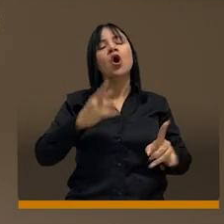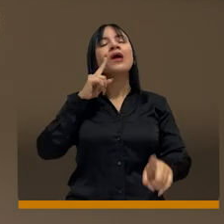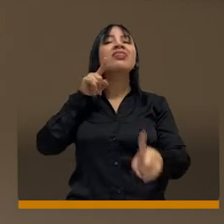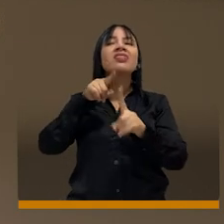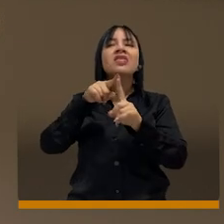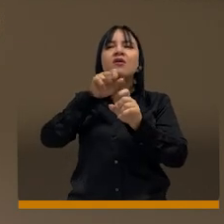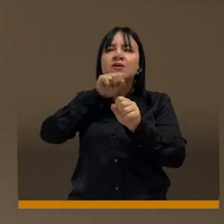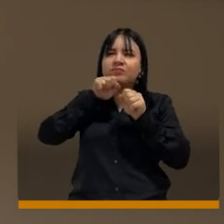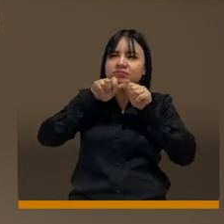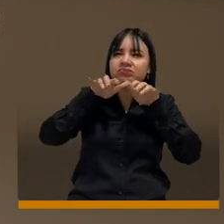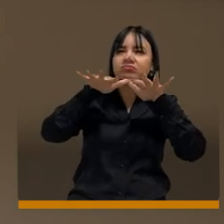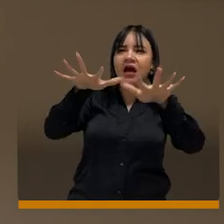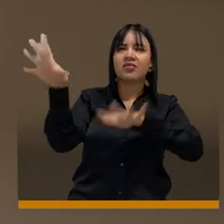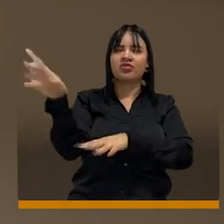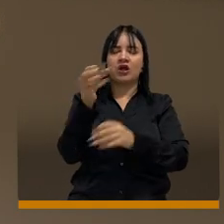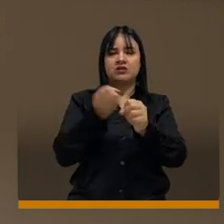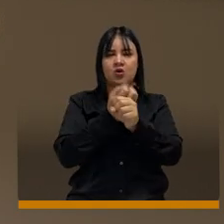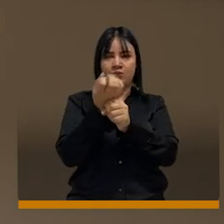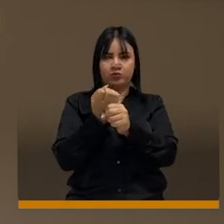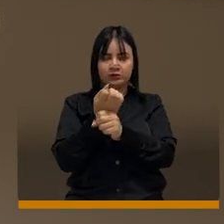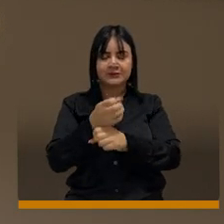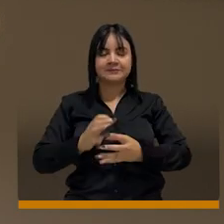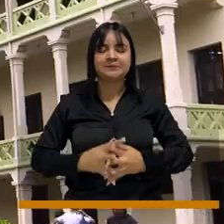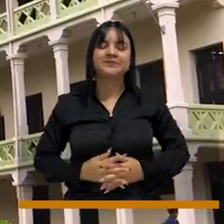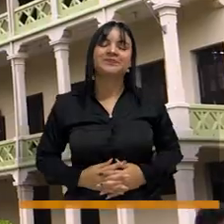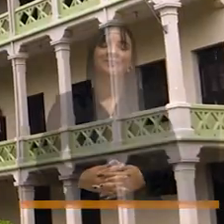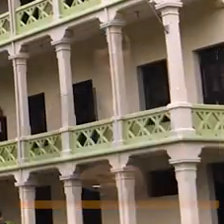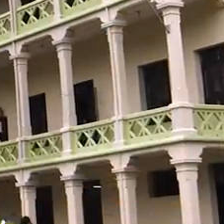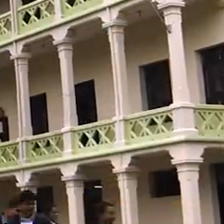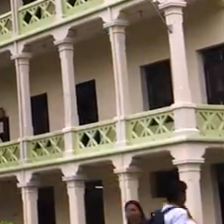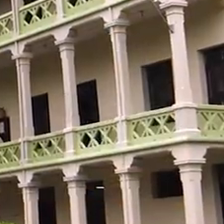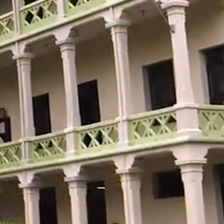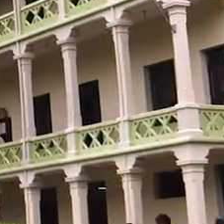sino que lo podamos replicar por todas las comunas nuestro